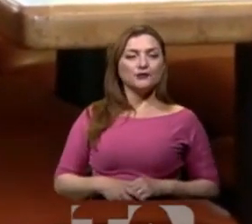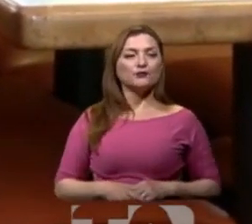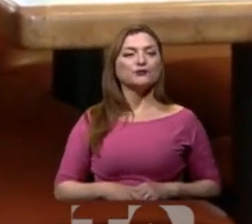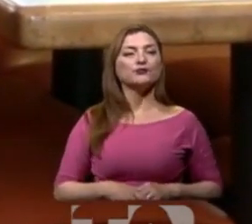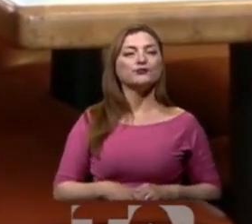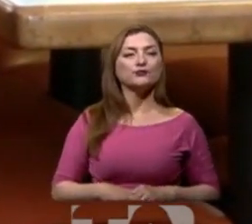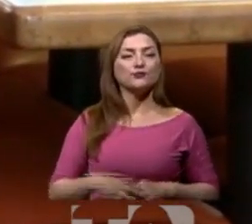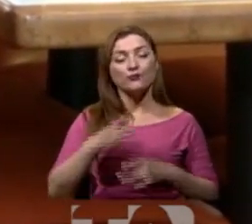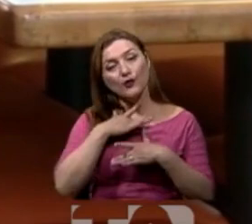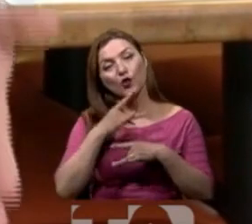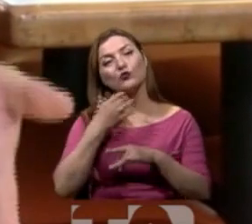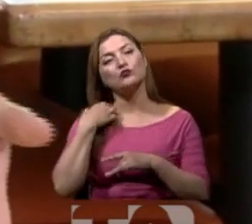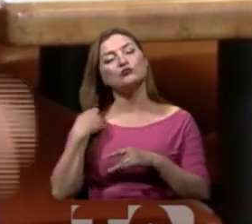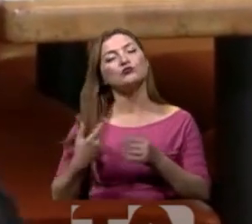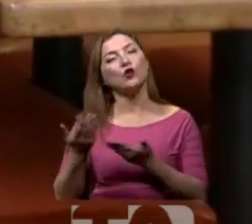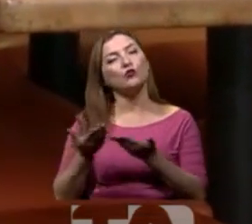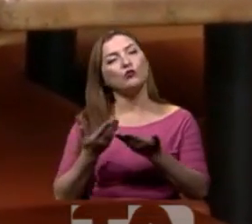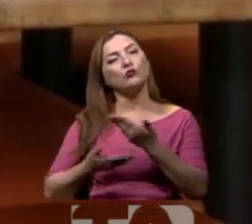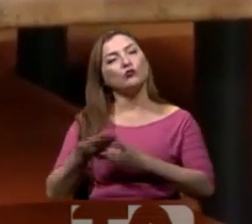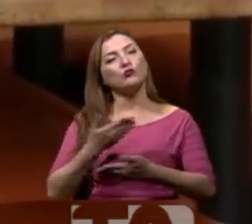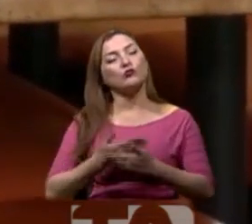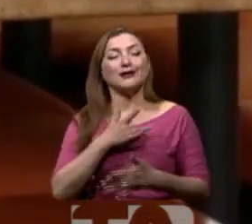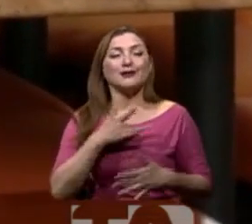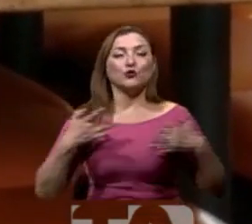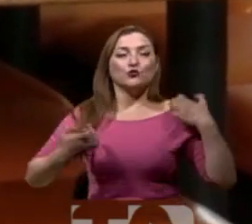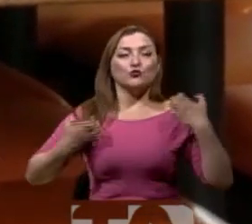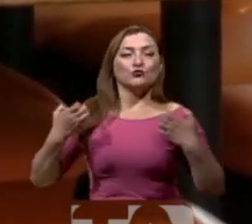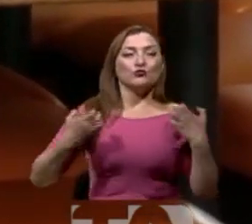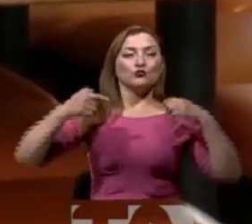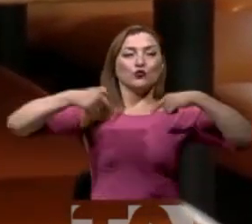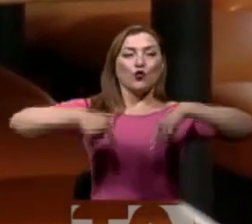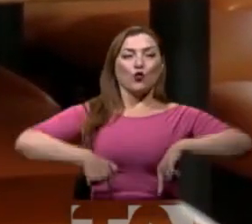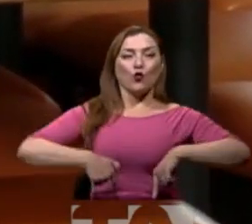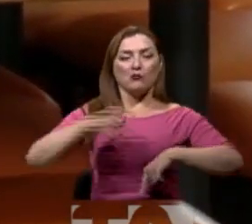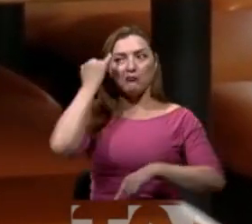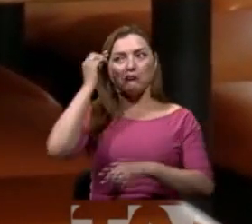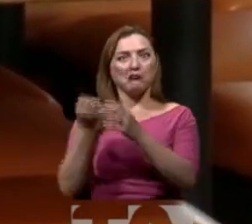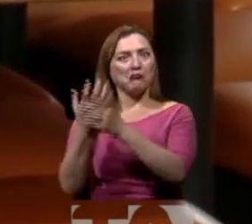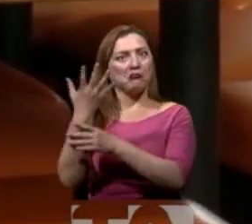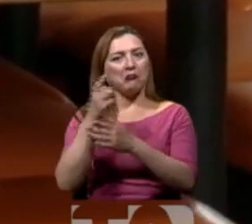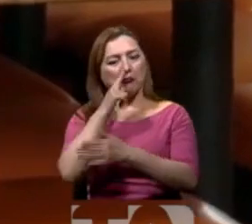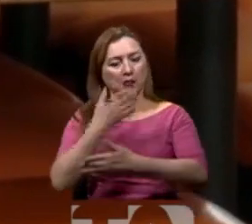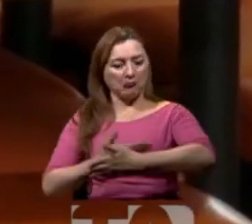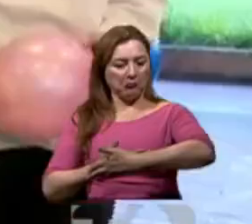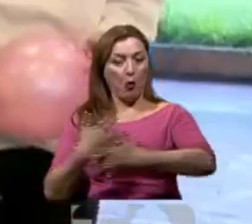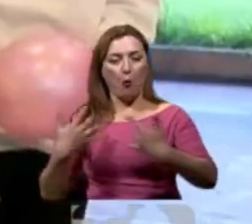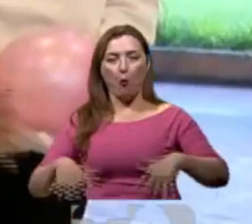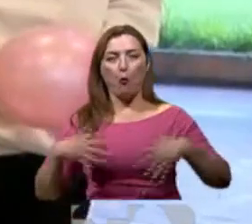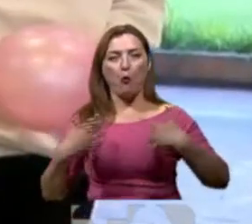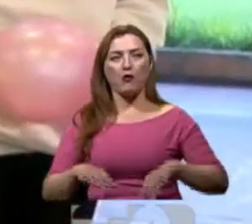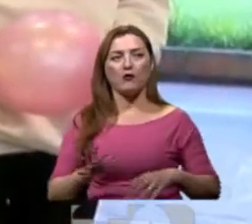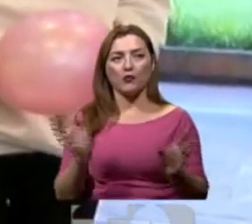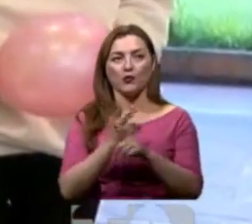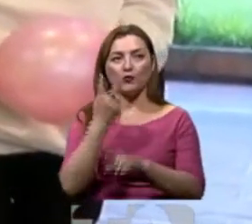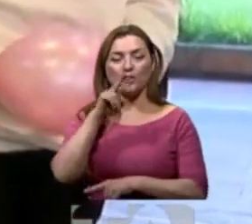Bueno, muy gustosa de estar aquí, como pueden ver, súper emocionadas porque hoy se han lucido con la creatividad de las guaguas de pan. A ver, nuestro